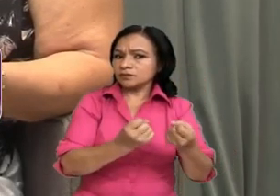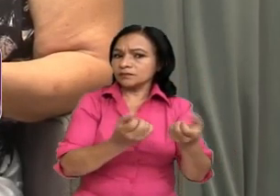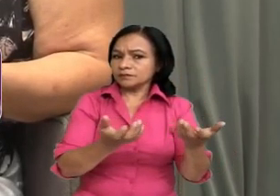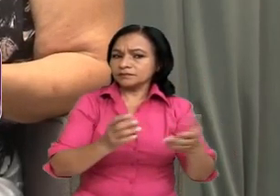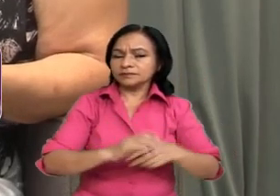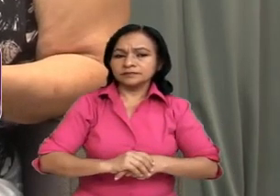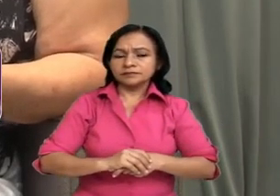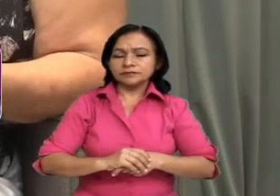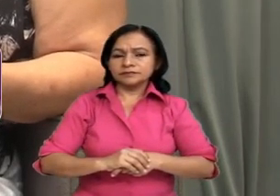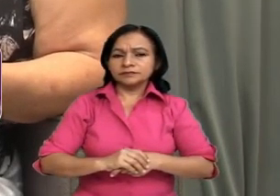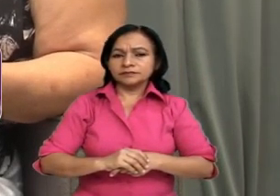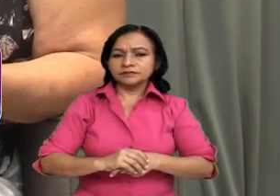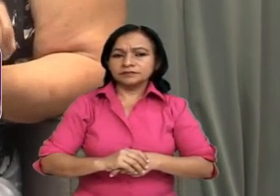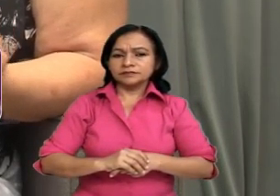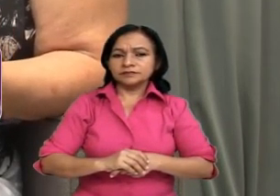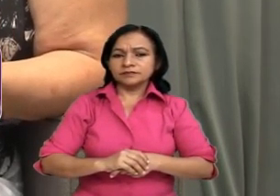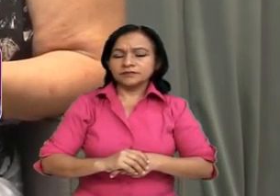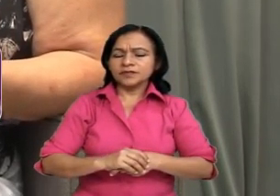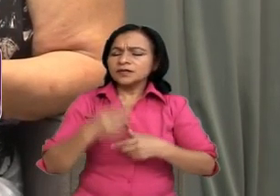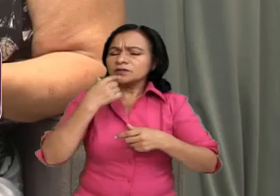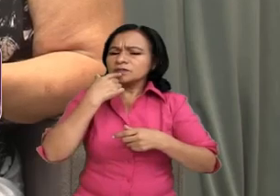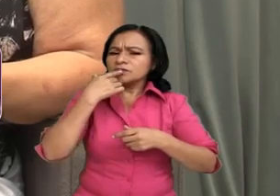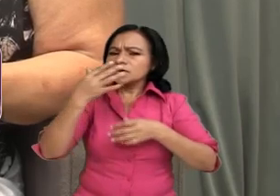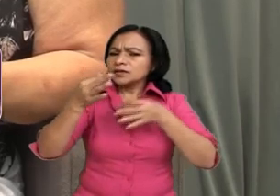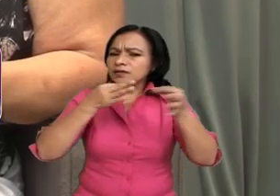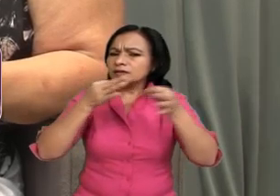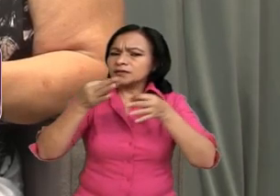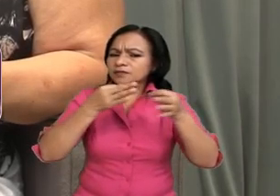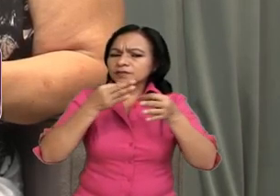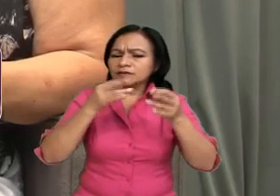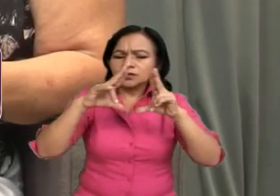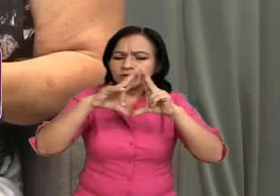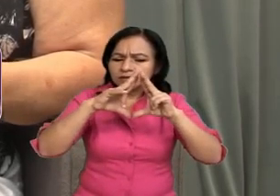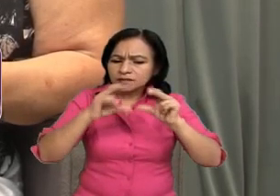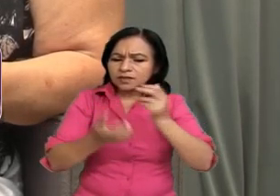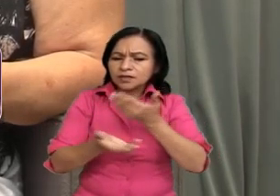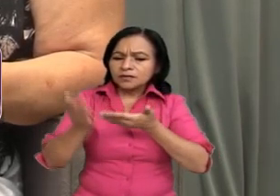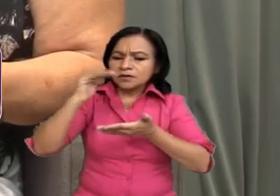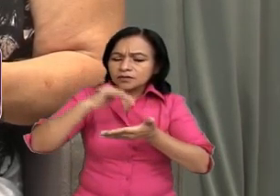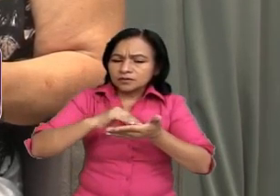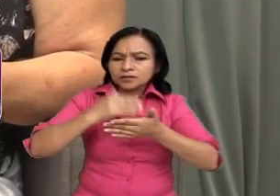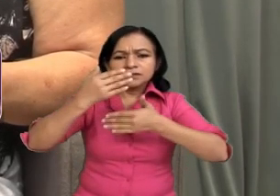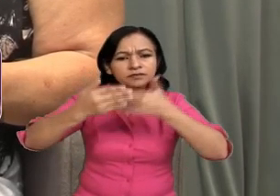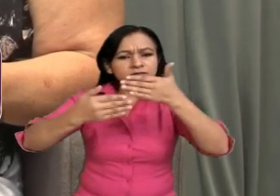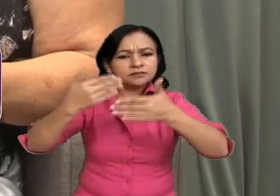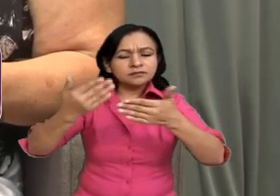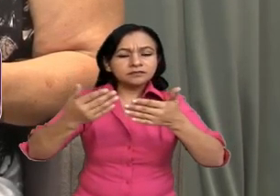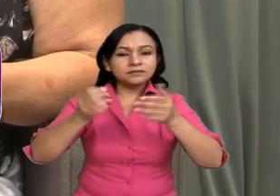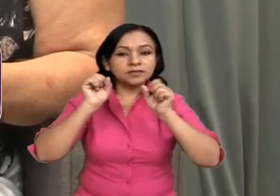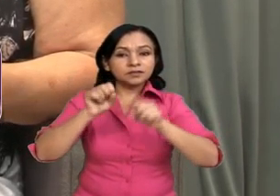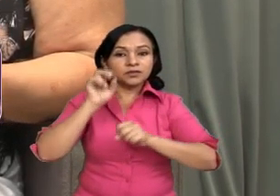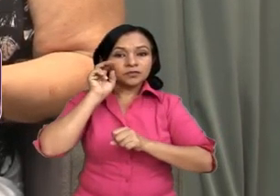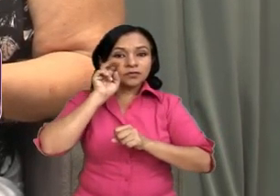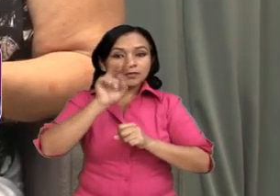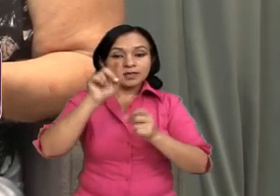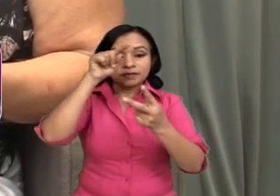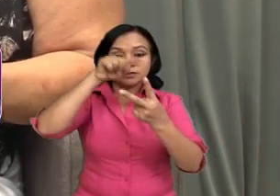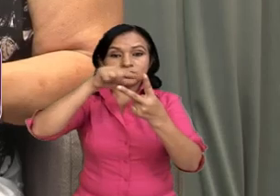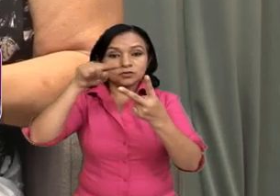¿Por qué digo la reconstrucción de Nicaragua? Porque podemos valorar dos momentos del